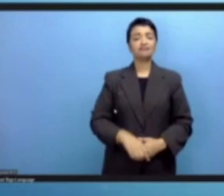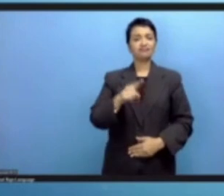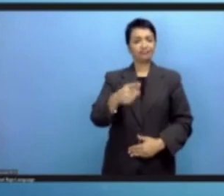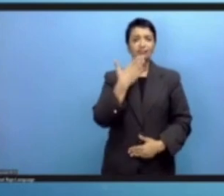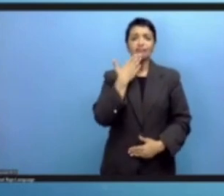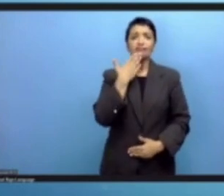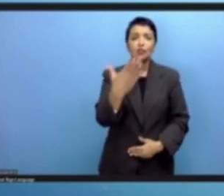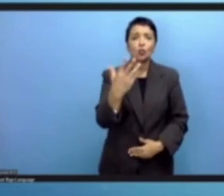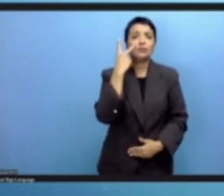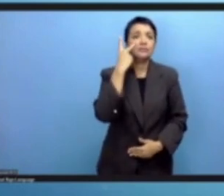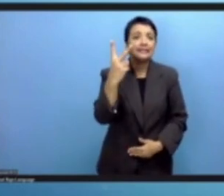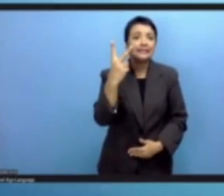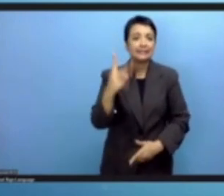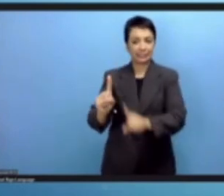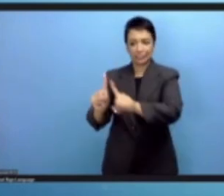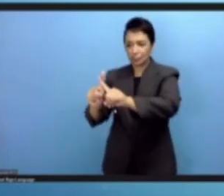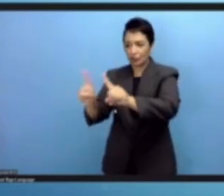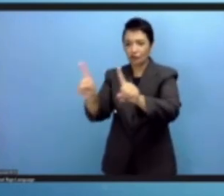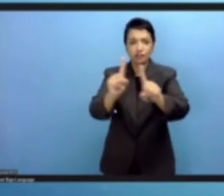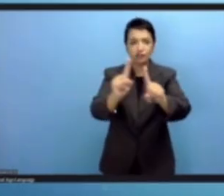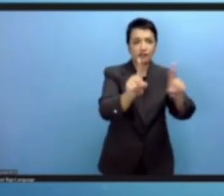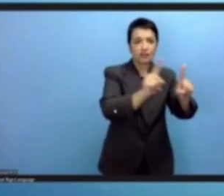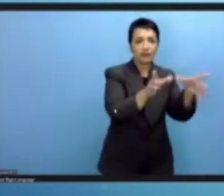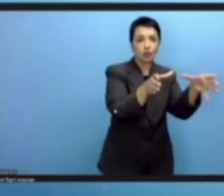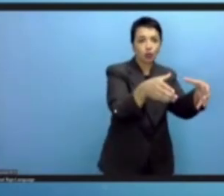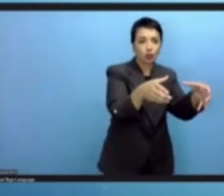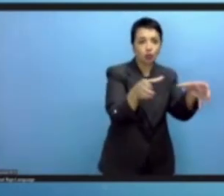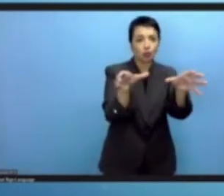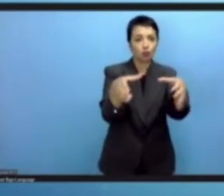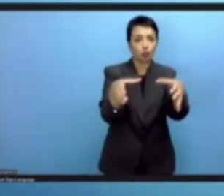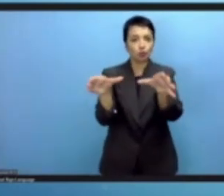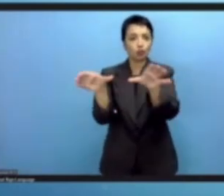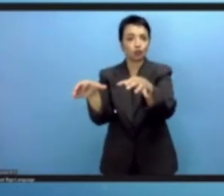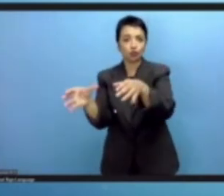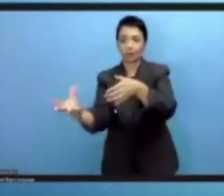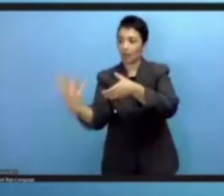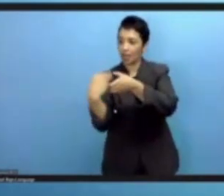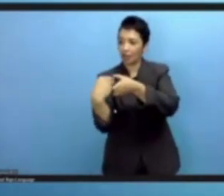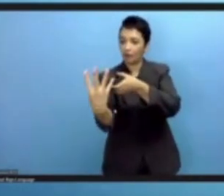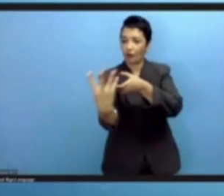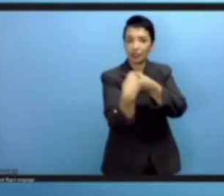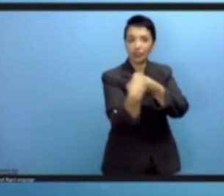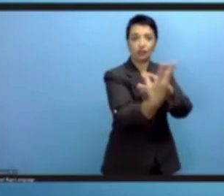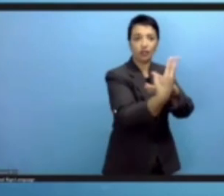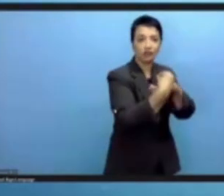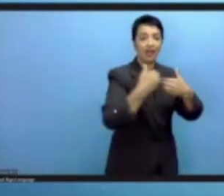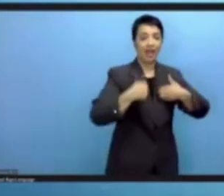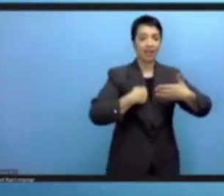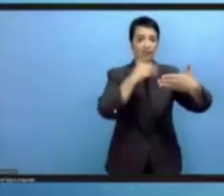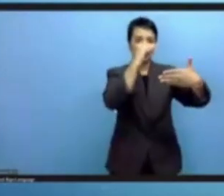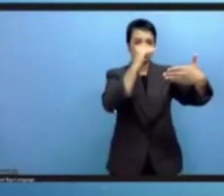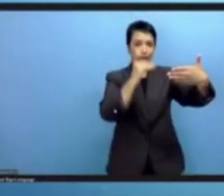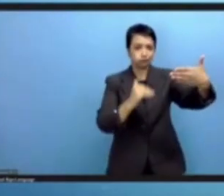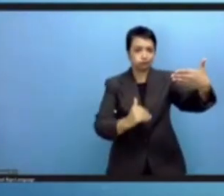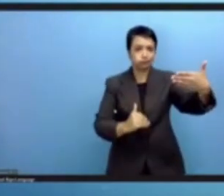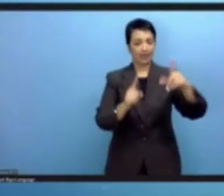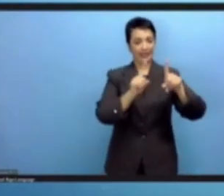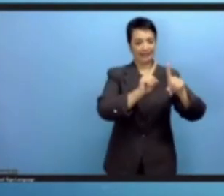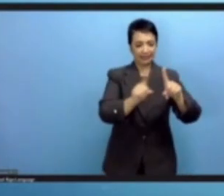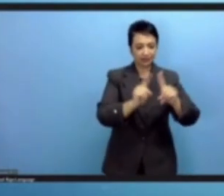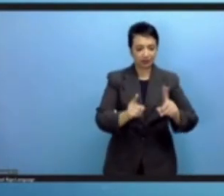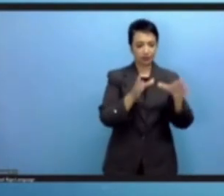también es muy interesante ver su característica o su carácter multisectorial en